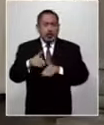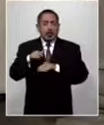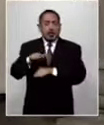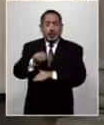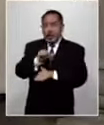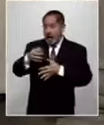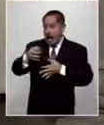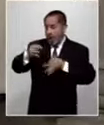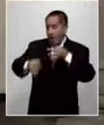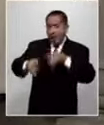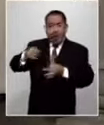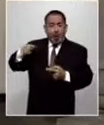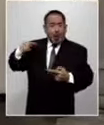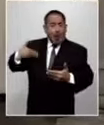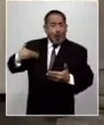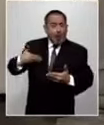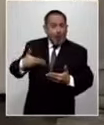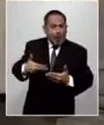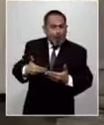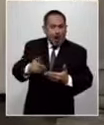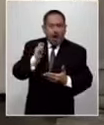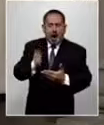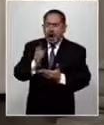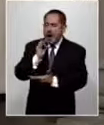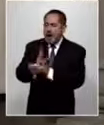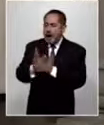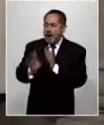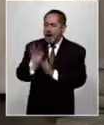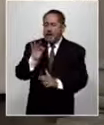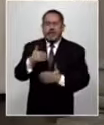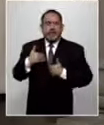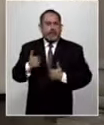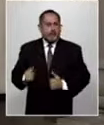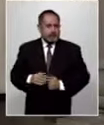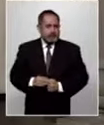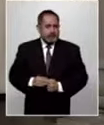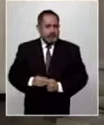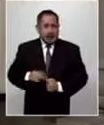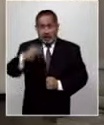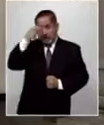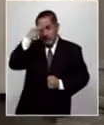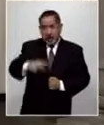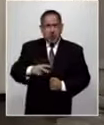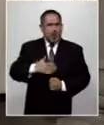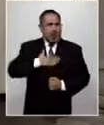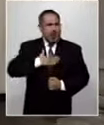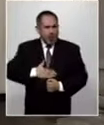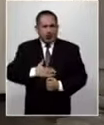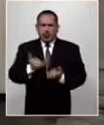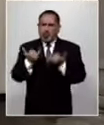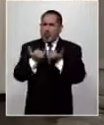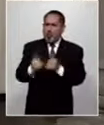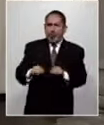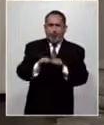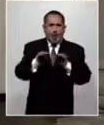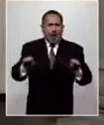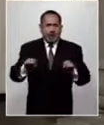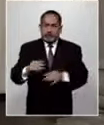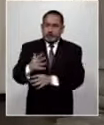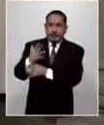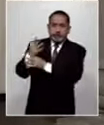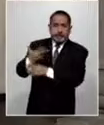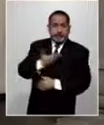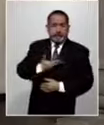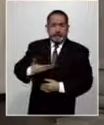jurisdiccional. Estamos ciertos que para lograr un México más justo, más igualitario, en el que, en palabras del